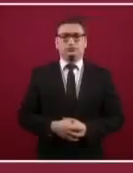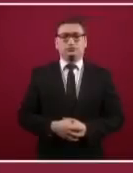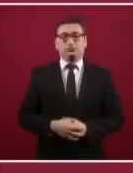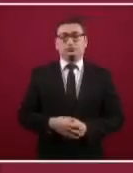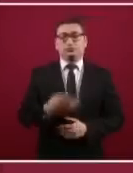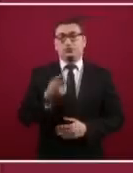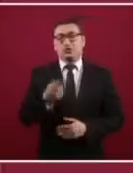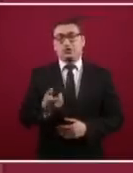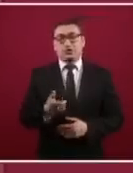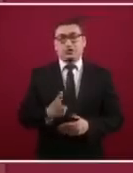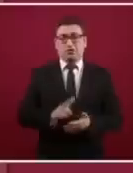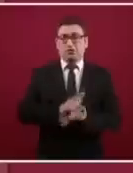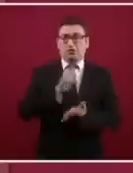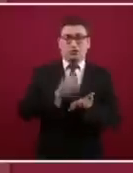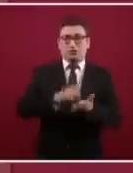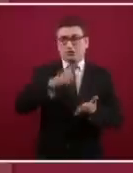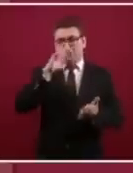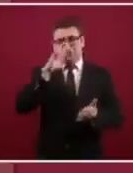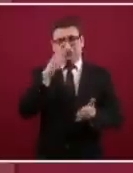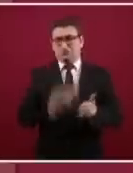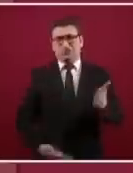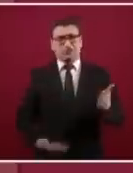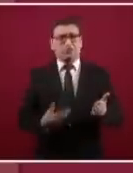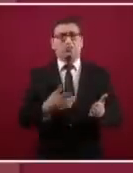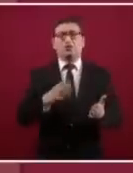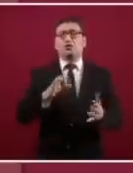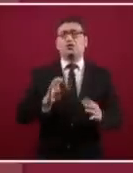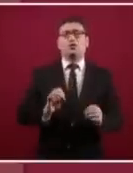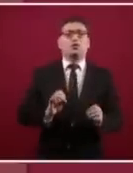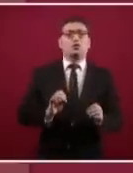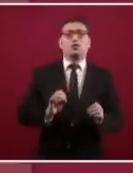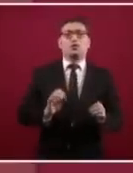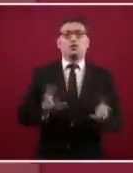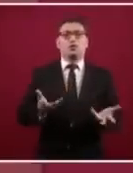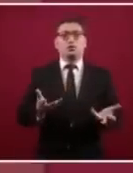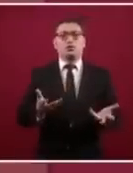pisoteando la ley, si se está